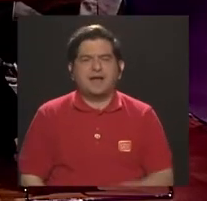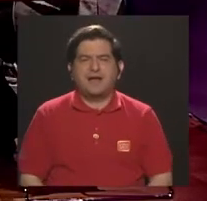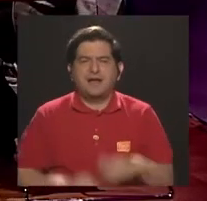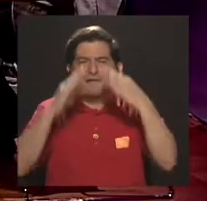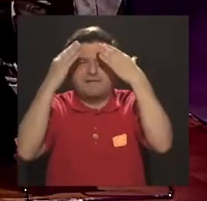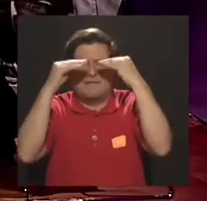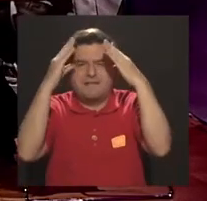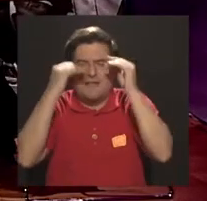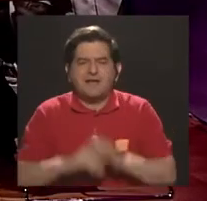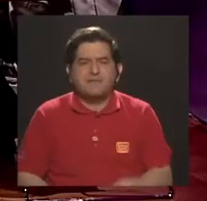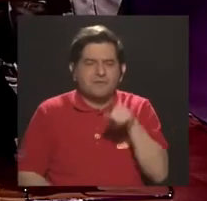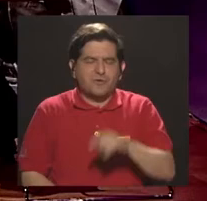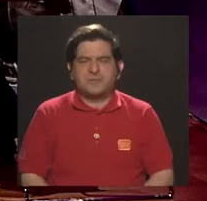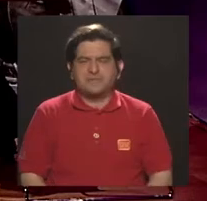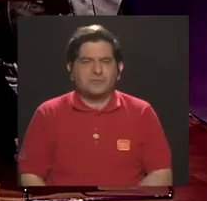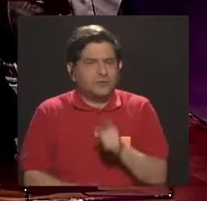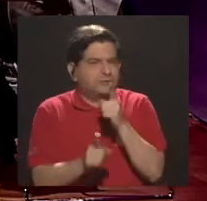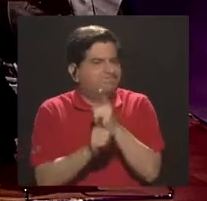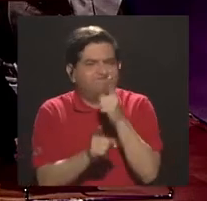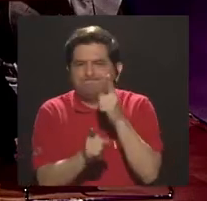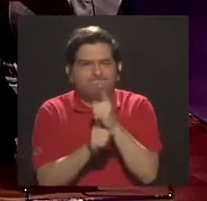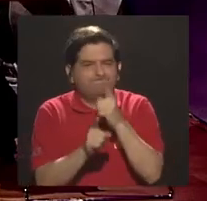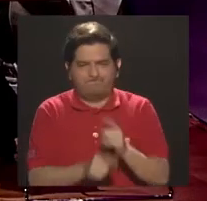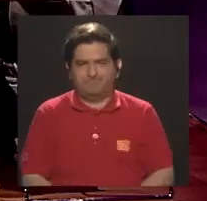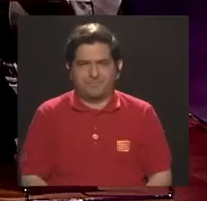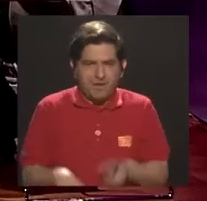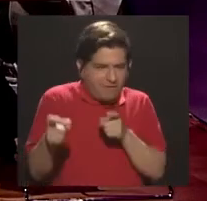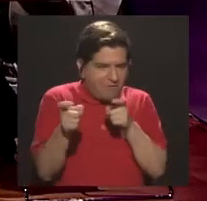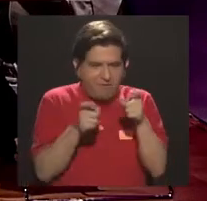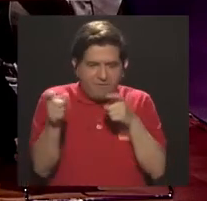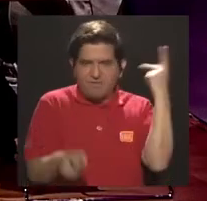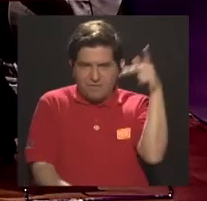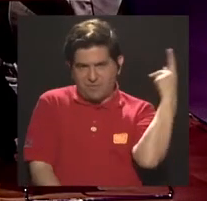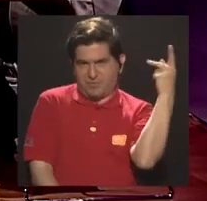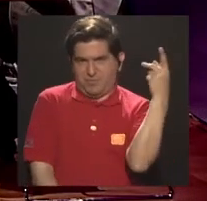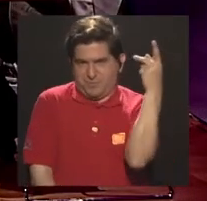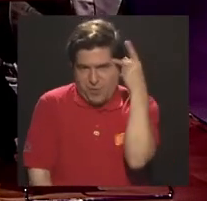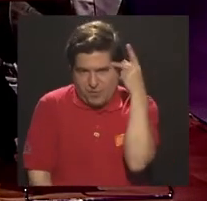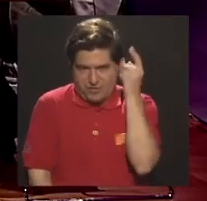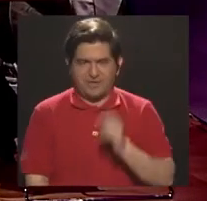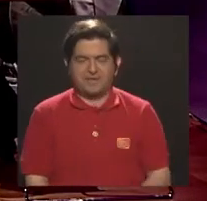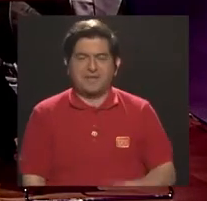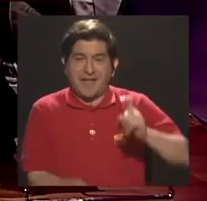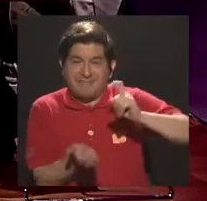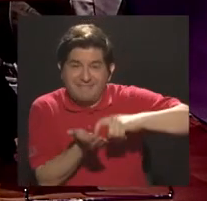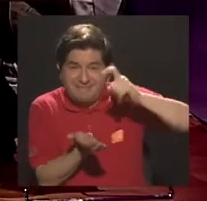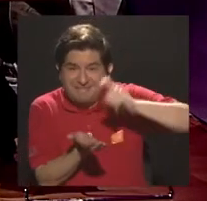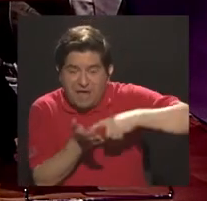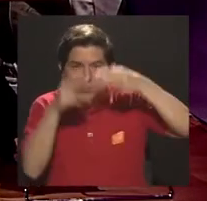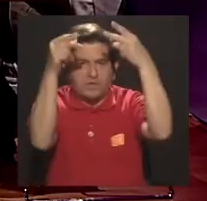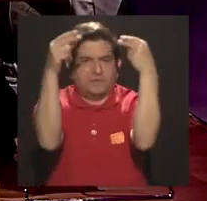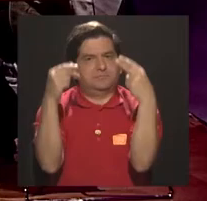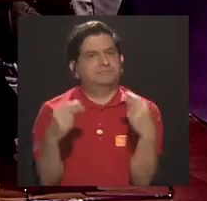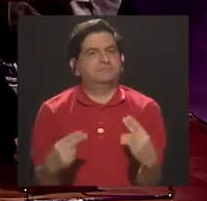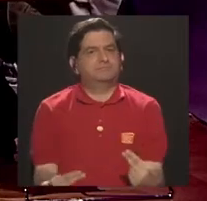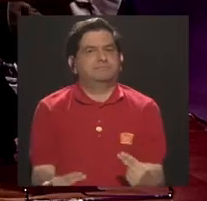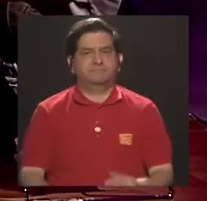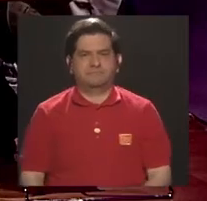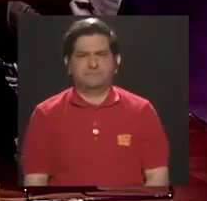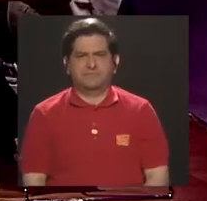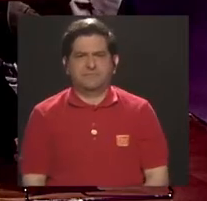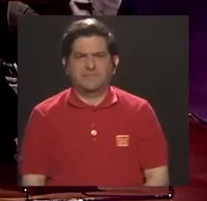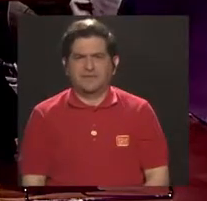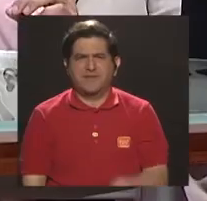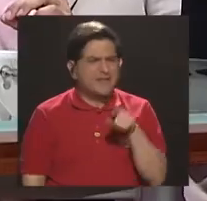las cuentas y manejado políticamente un déficit en el presupuesto cómo ha